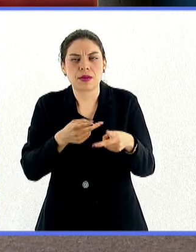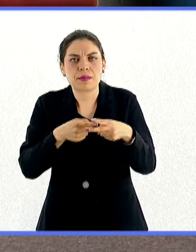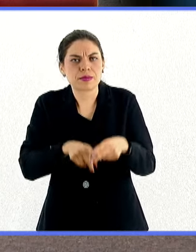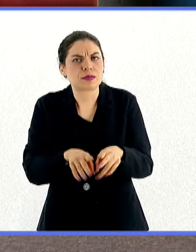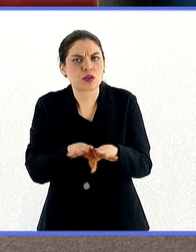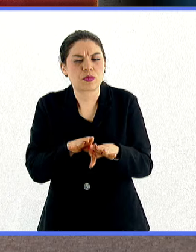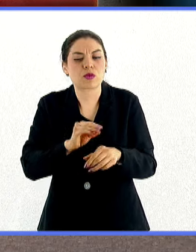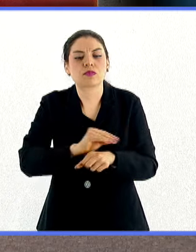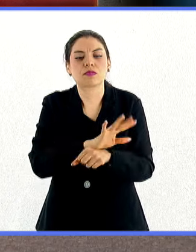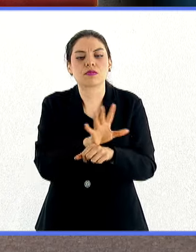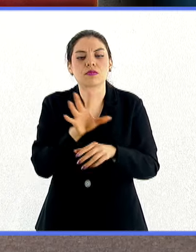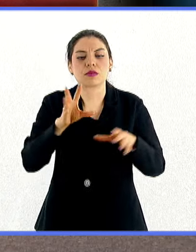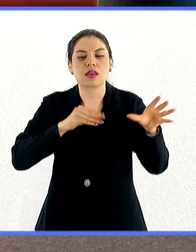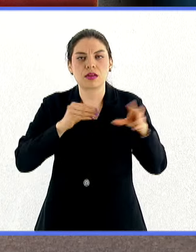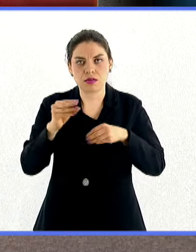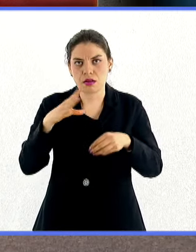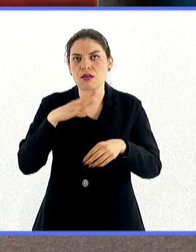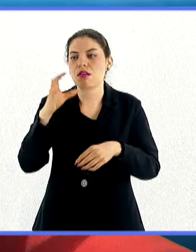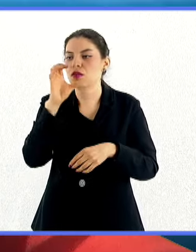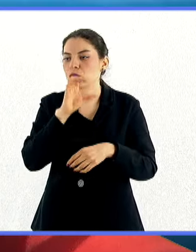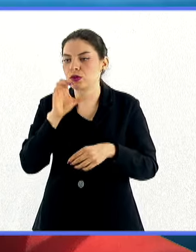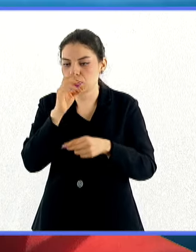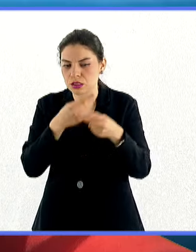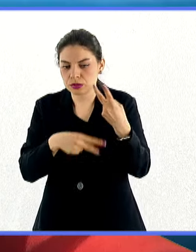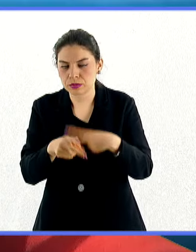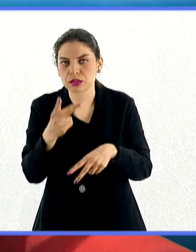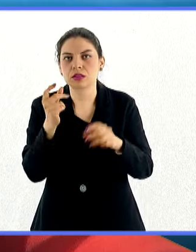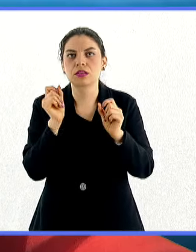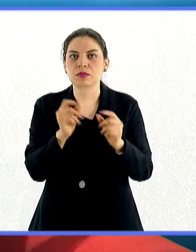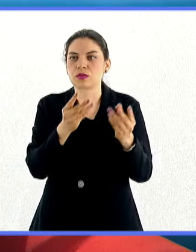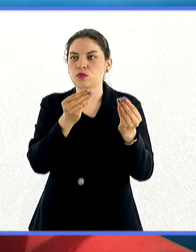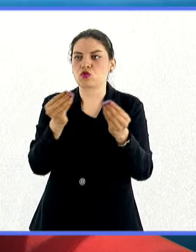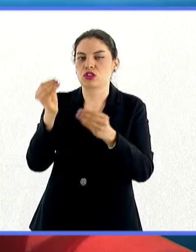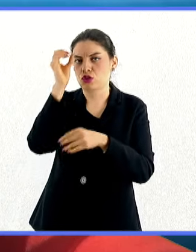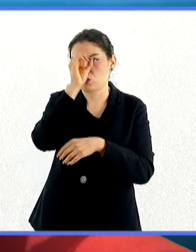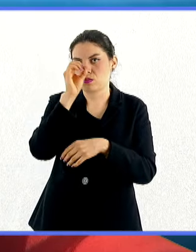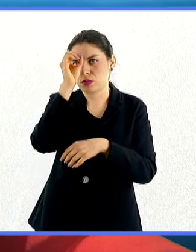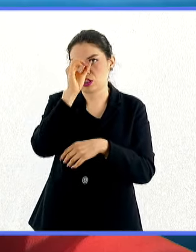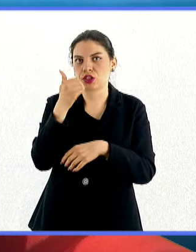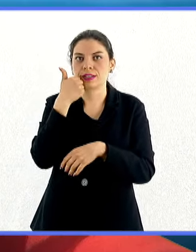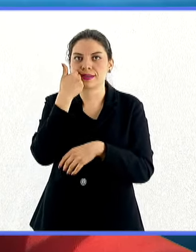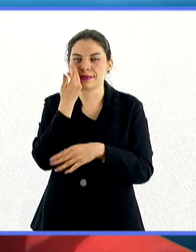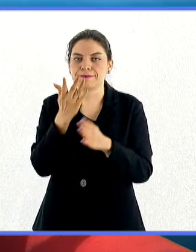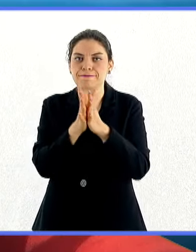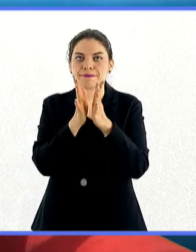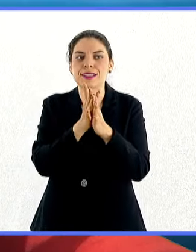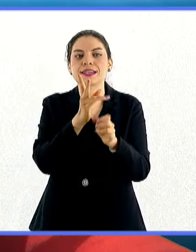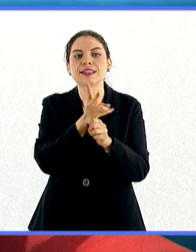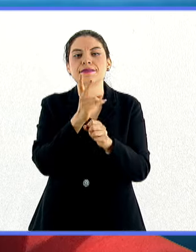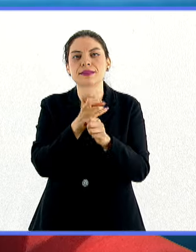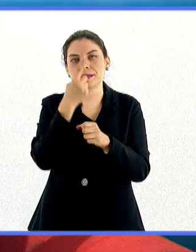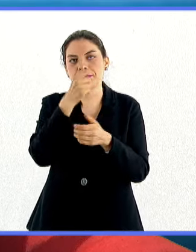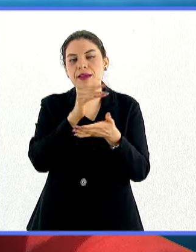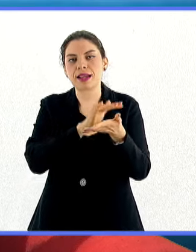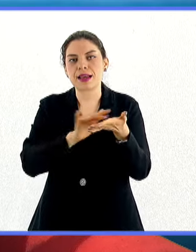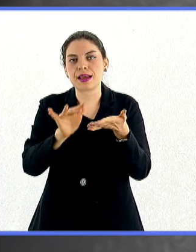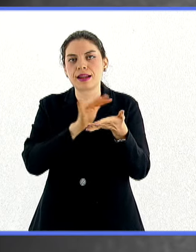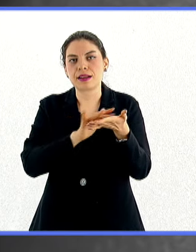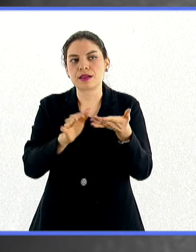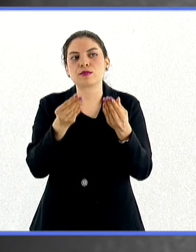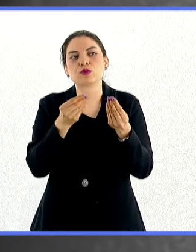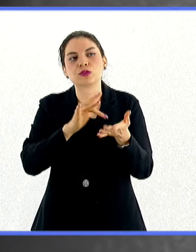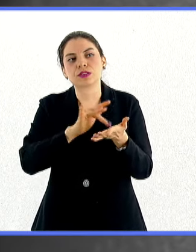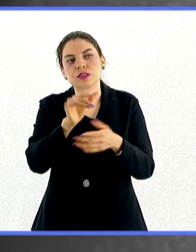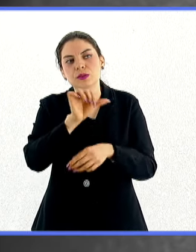tiene ahí muchas voces con las que podemos identificarnos y además, pues eso, es eso, una invitación a la lectura. Muchísimas gracias, Juan Villoro, por estar